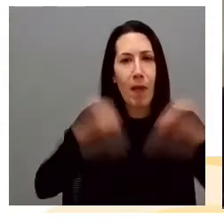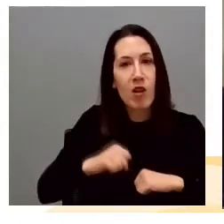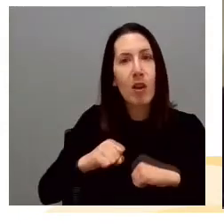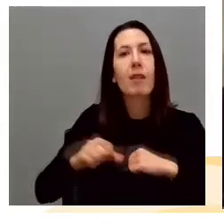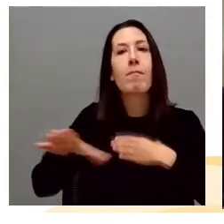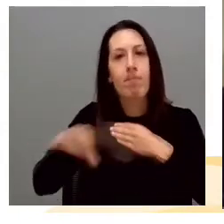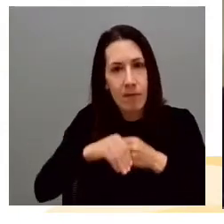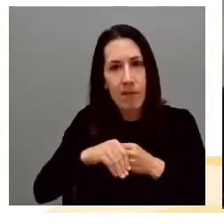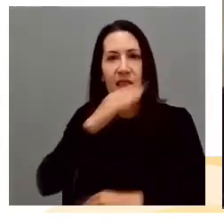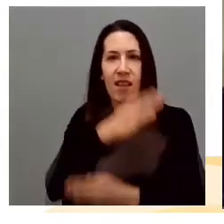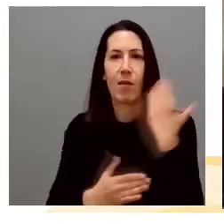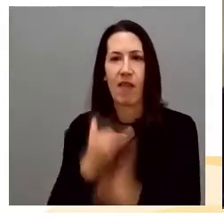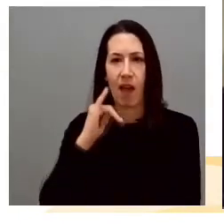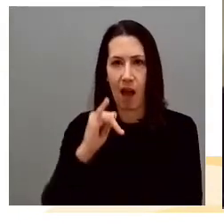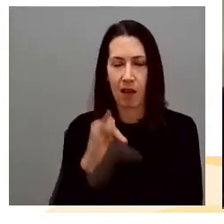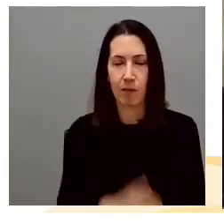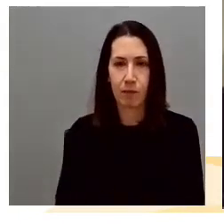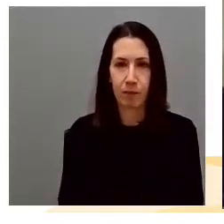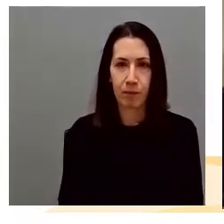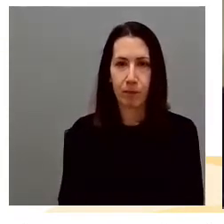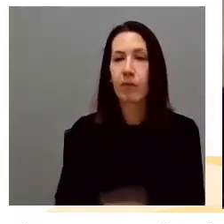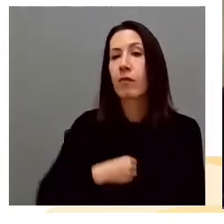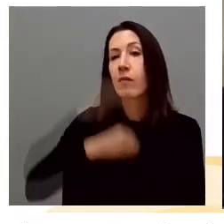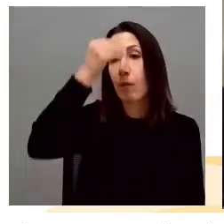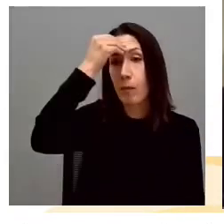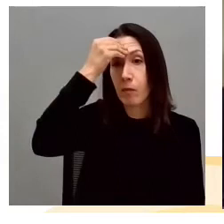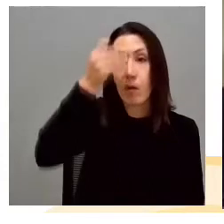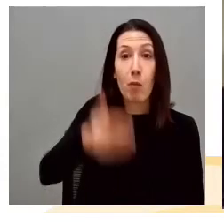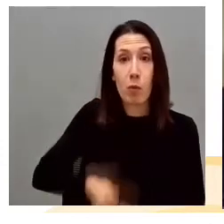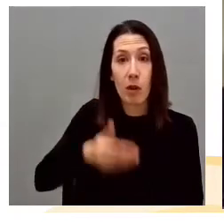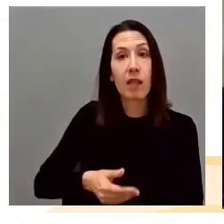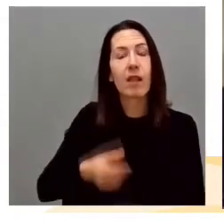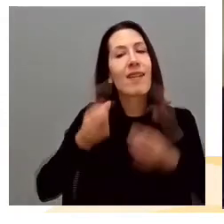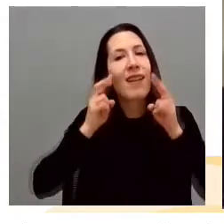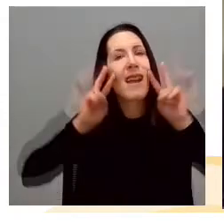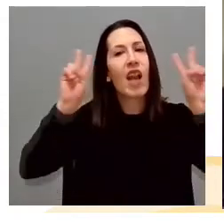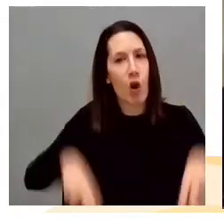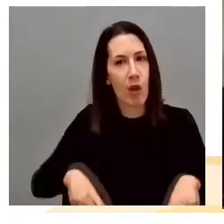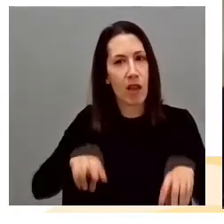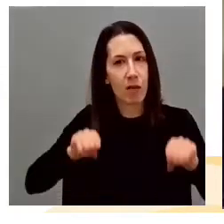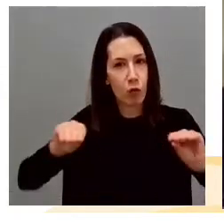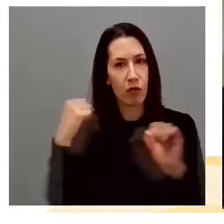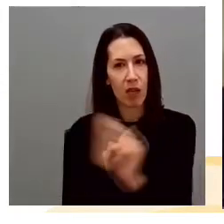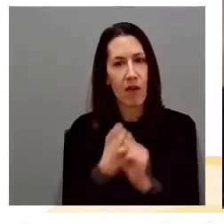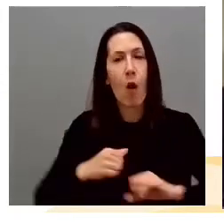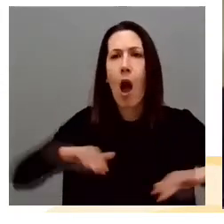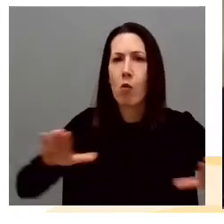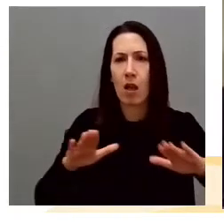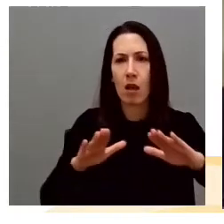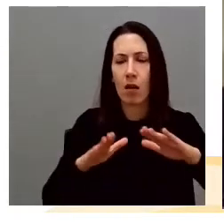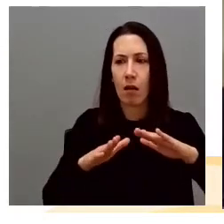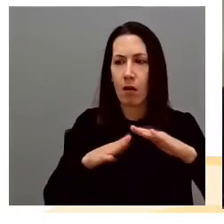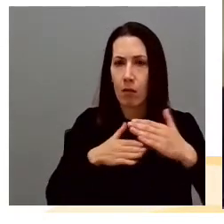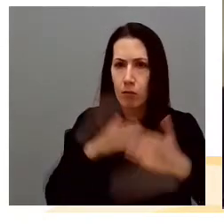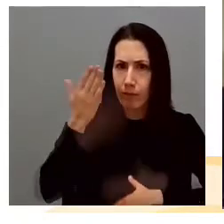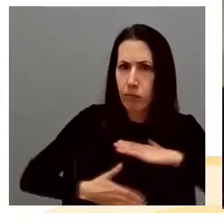discapacidad. Creo que es importante reconocer el trabajo con las limitaciones que se tienen